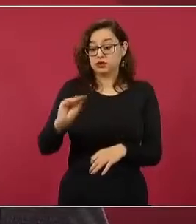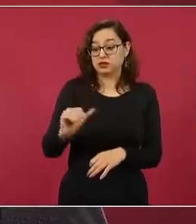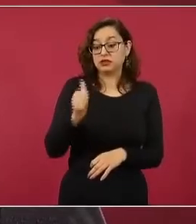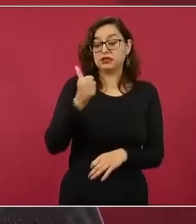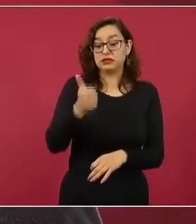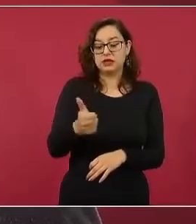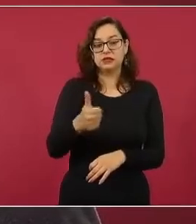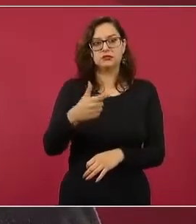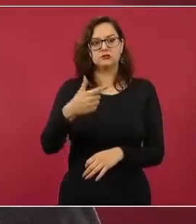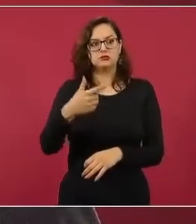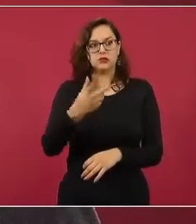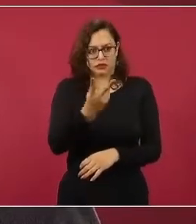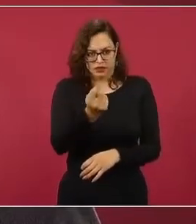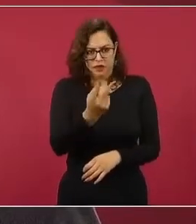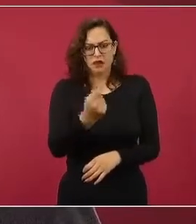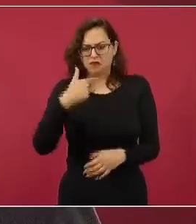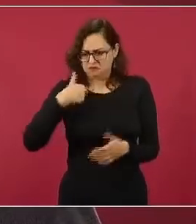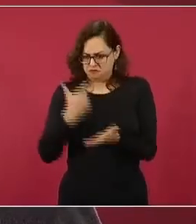1996,